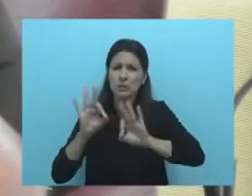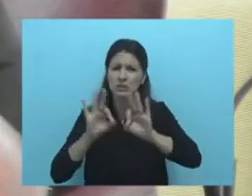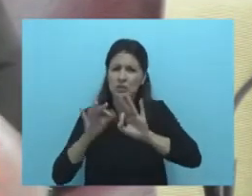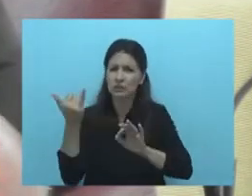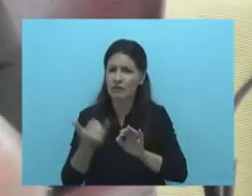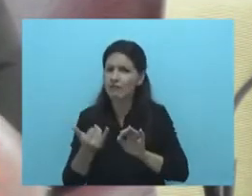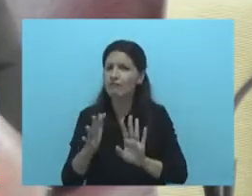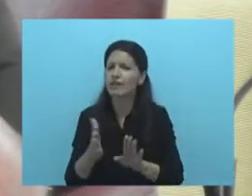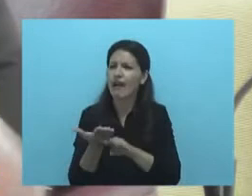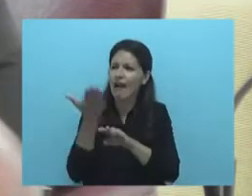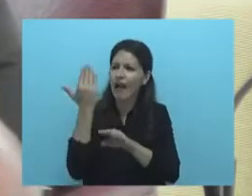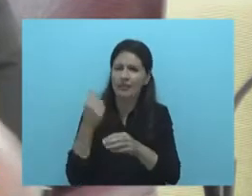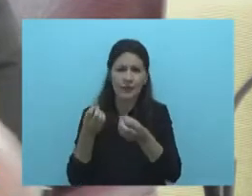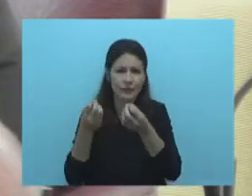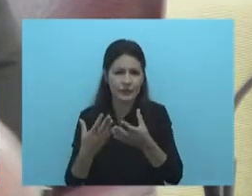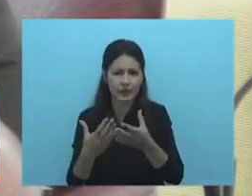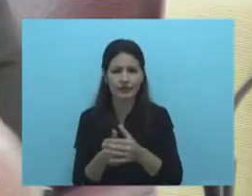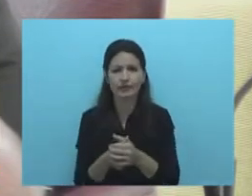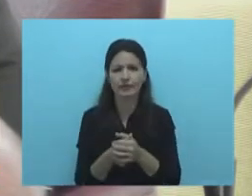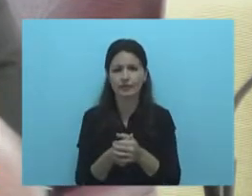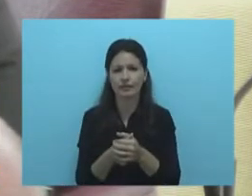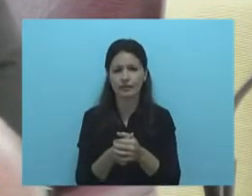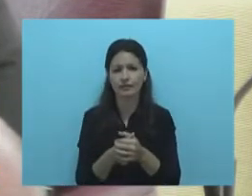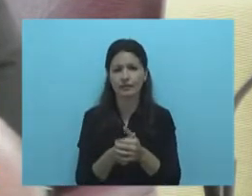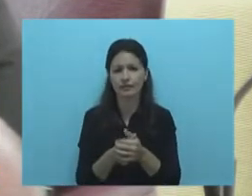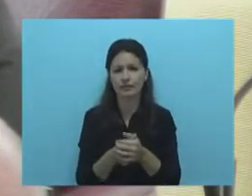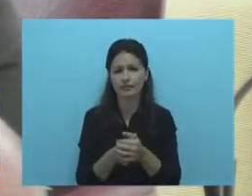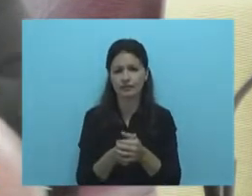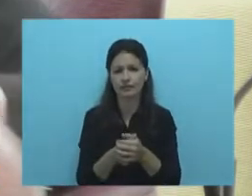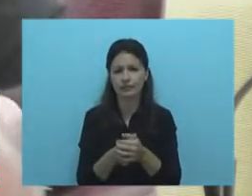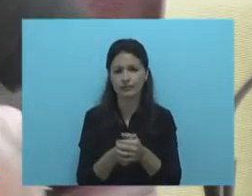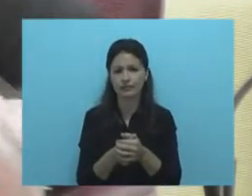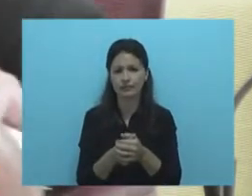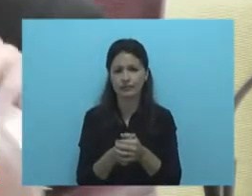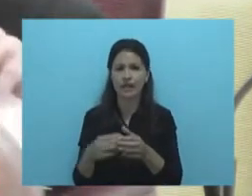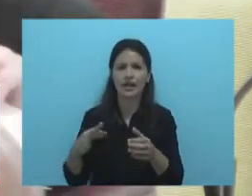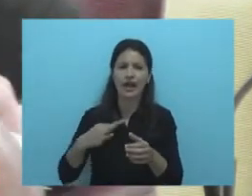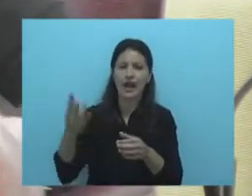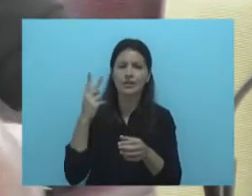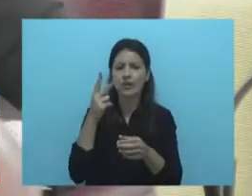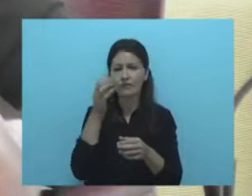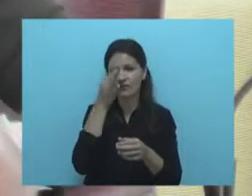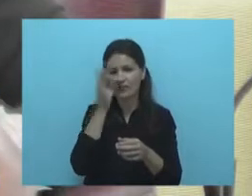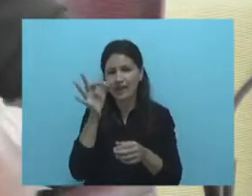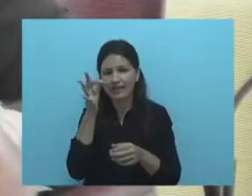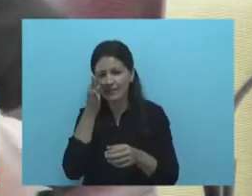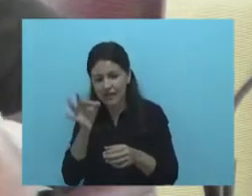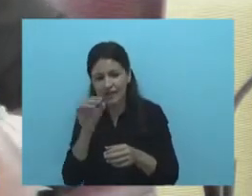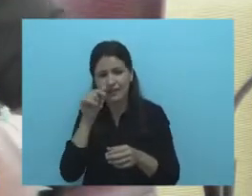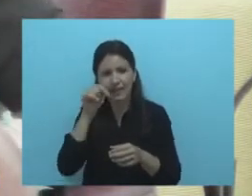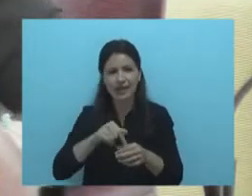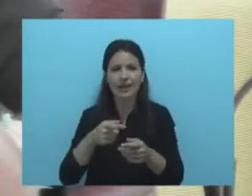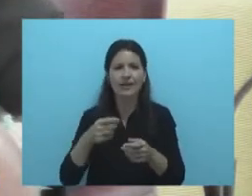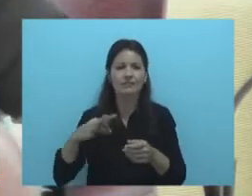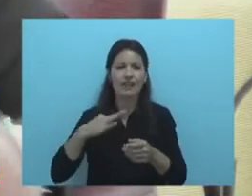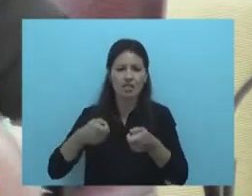diputado Mayoraz en el acompañamiento con el diputado Argarañas y con mi firma, que se ingresó en el año 2020 y se representó este año y que no